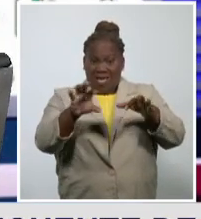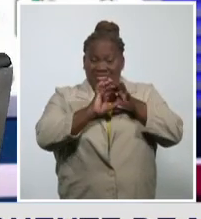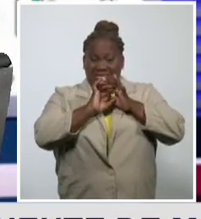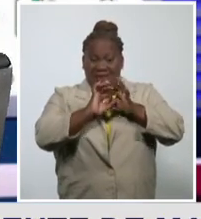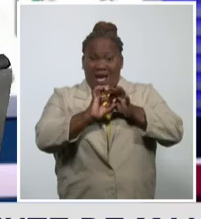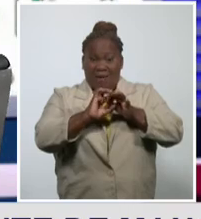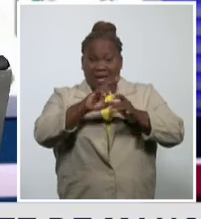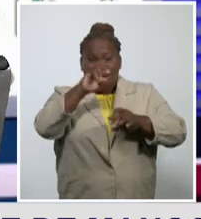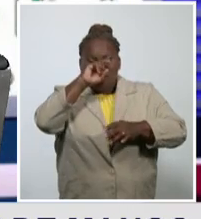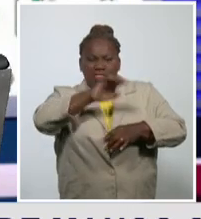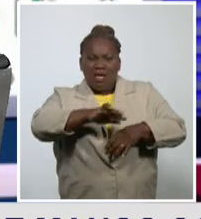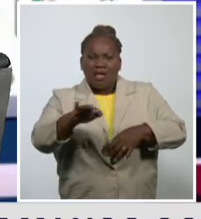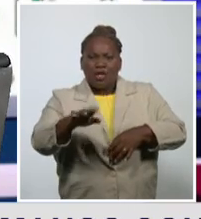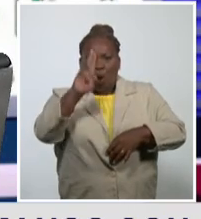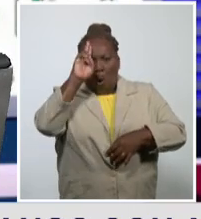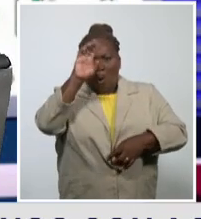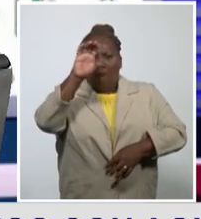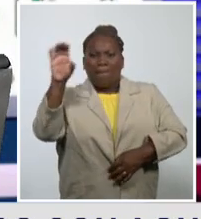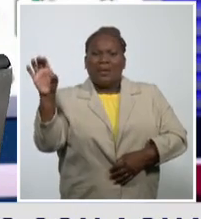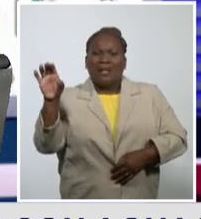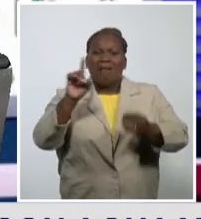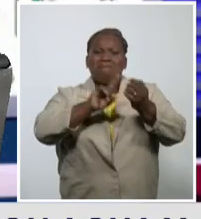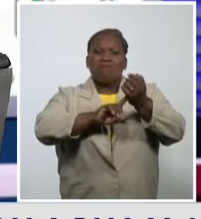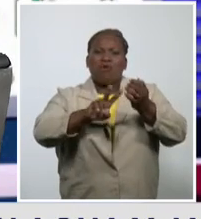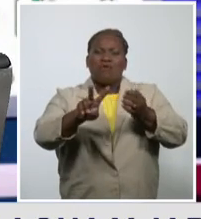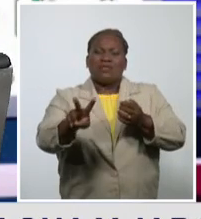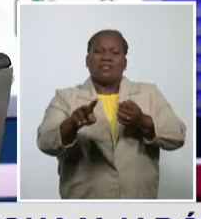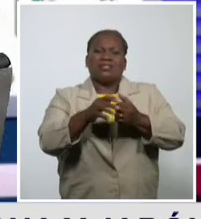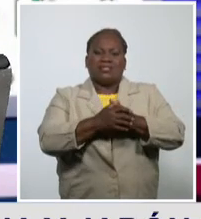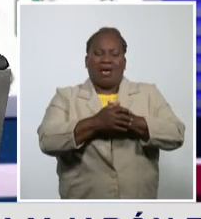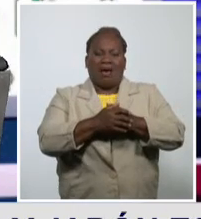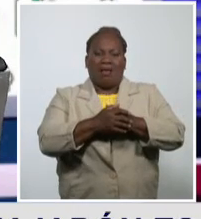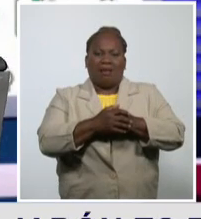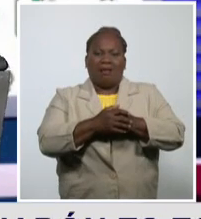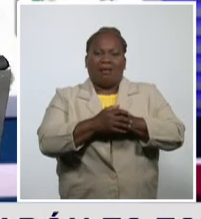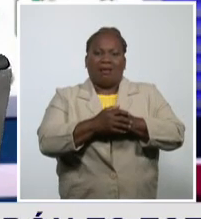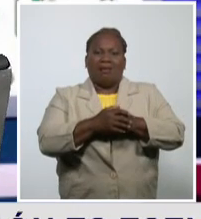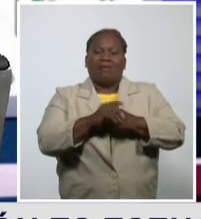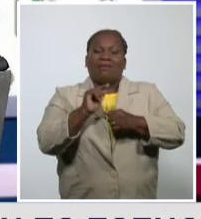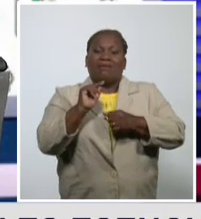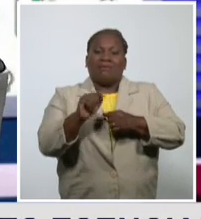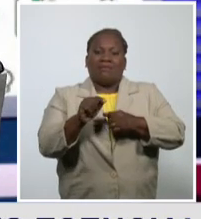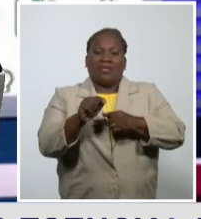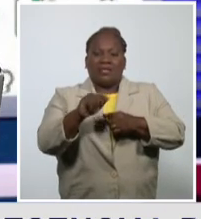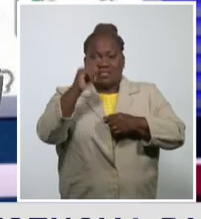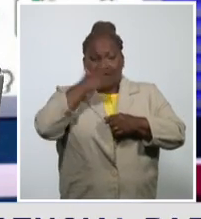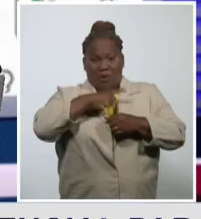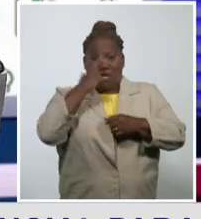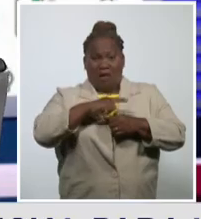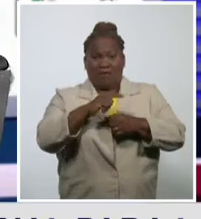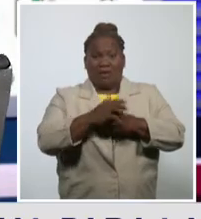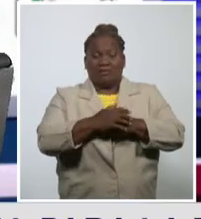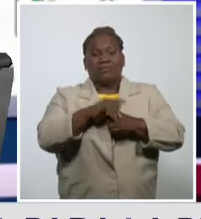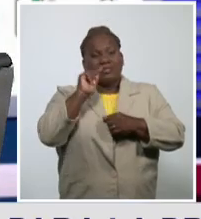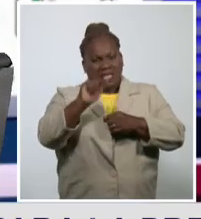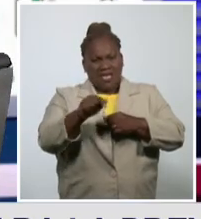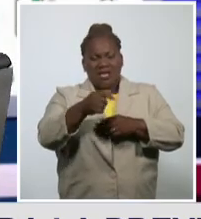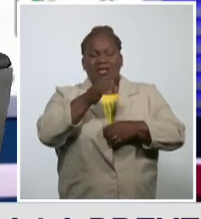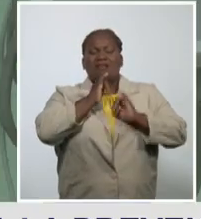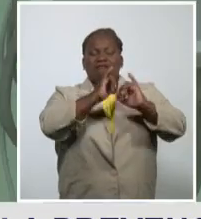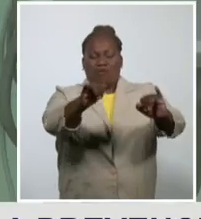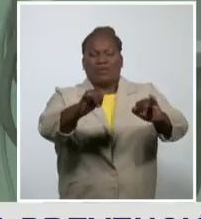pediátricos del Hospital Provincial Docente Dr. Antonio Luaces Iraola de Ciego de Ávila. Desde allá tenemos el